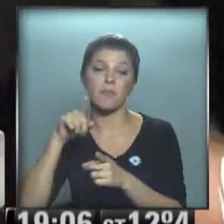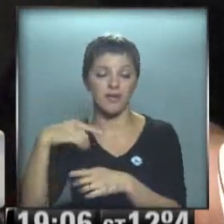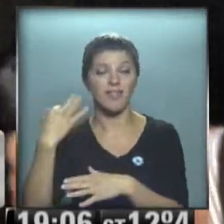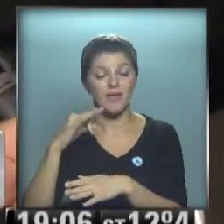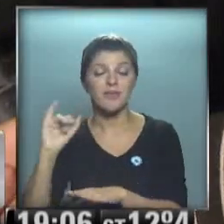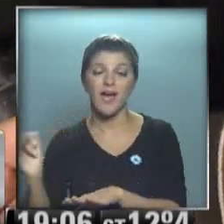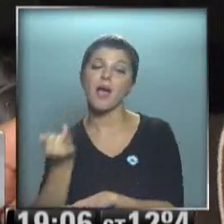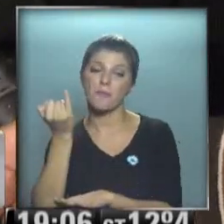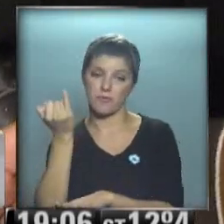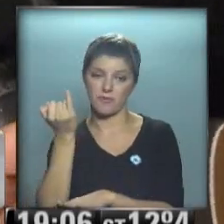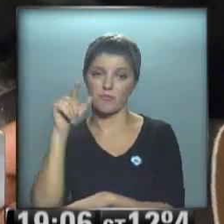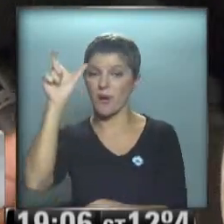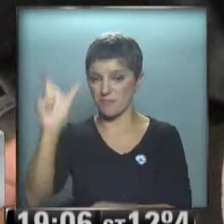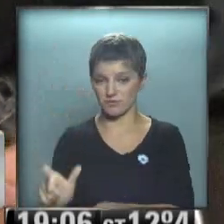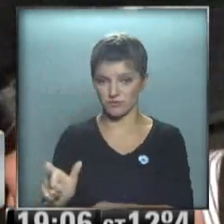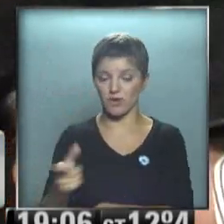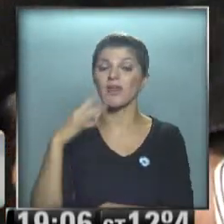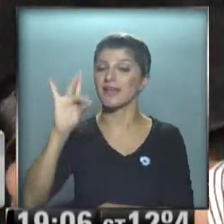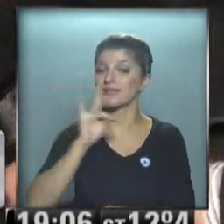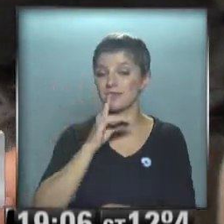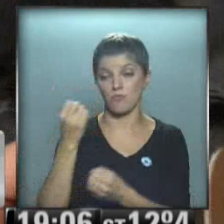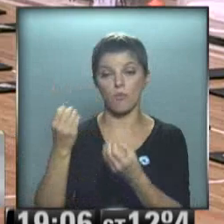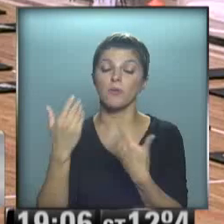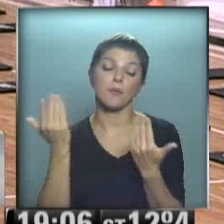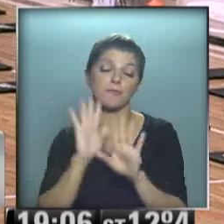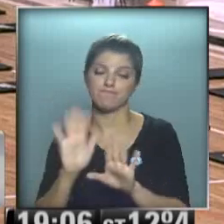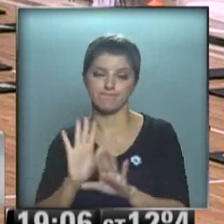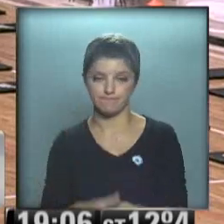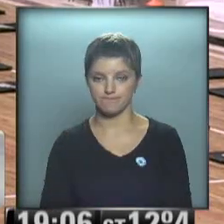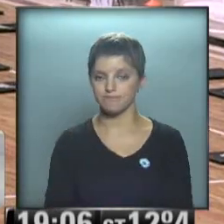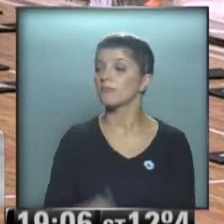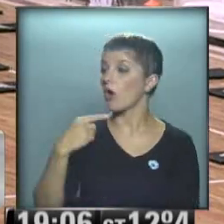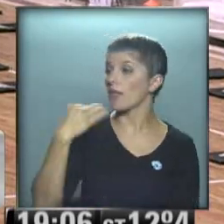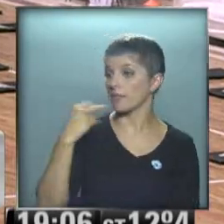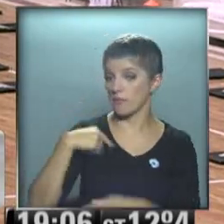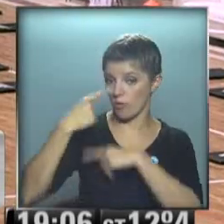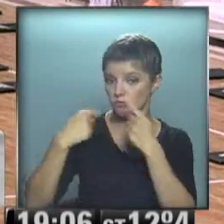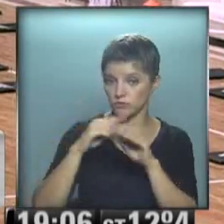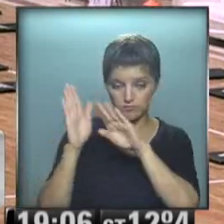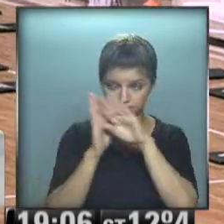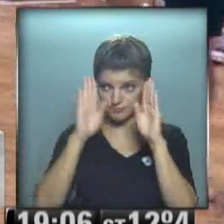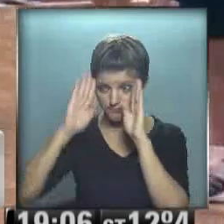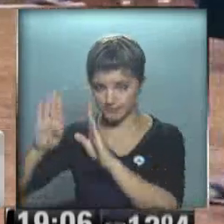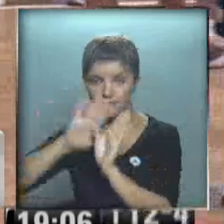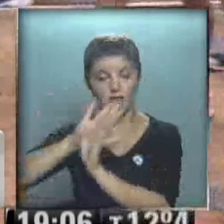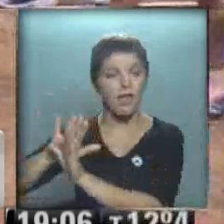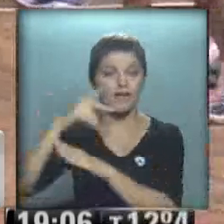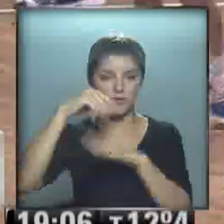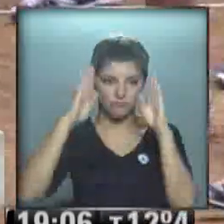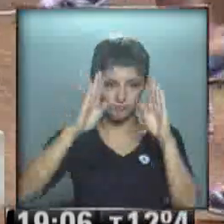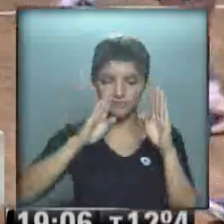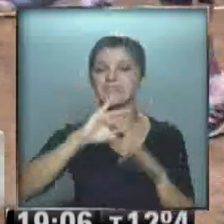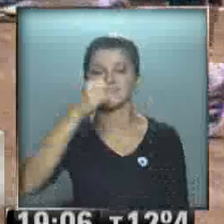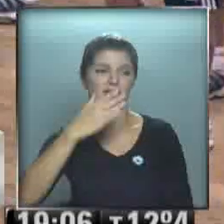merecía, por la persona que es, por lo técnico que es, pero bueno, ya está. Le va a quedar vuelta la página. Te está esperando un país aquí en la Argentina. Sin